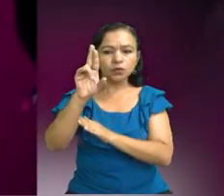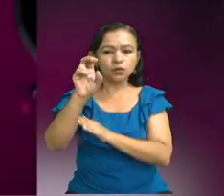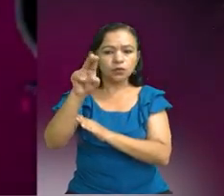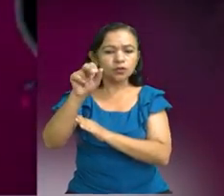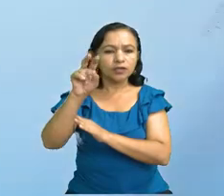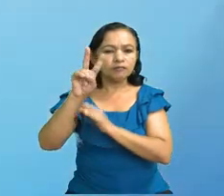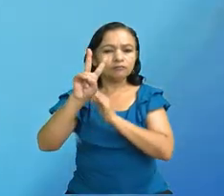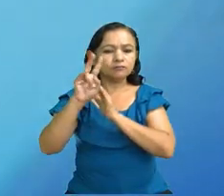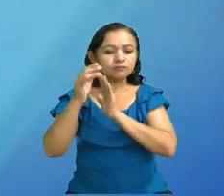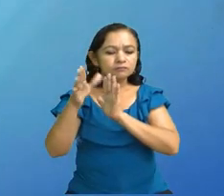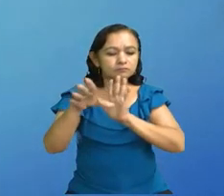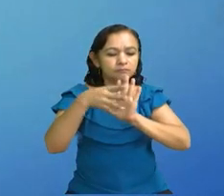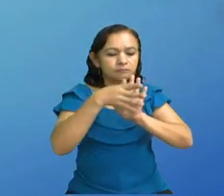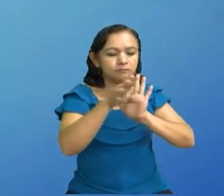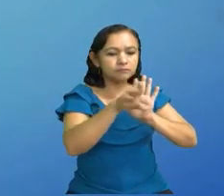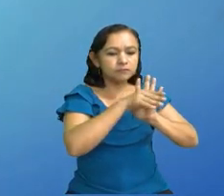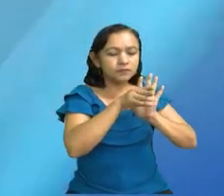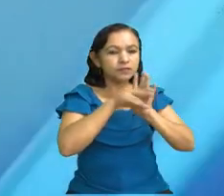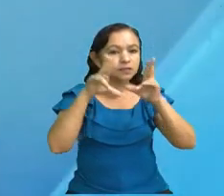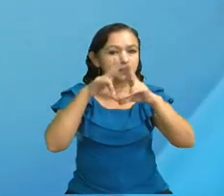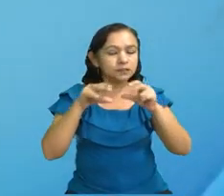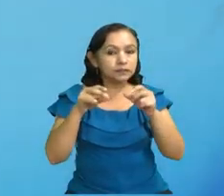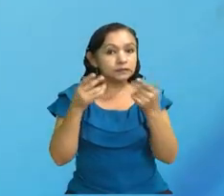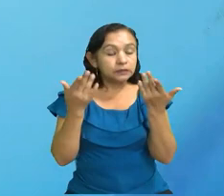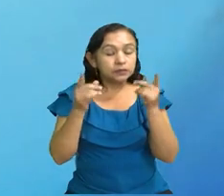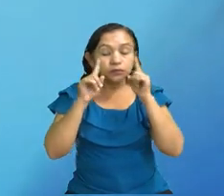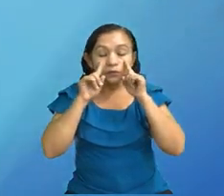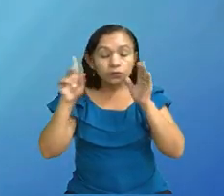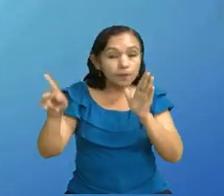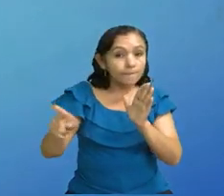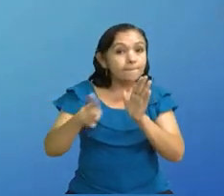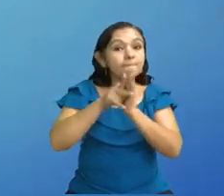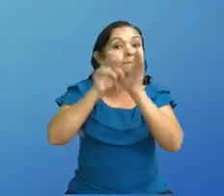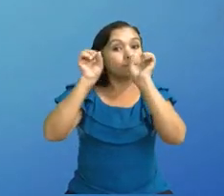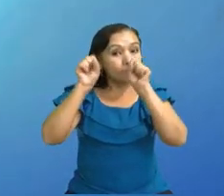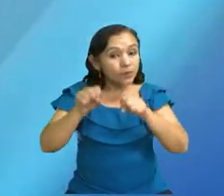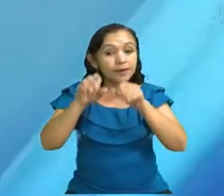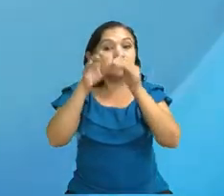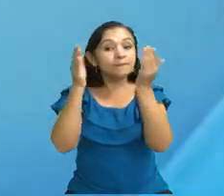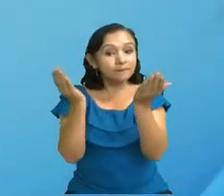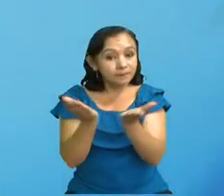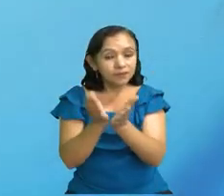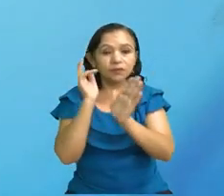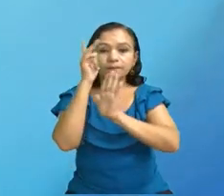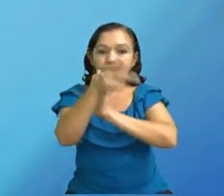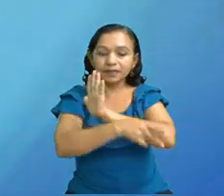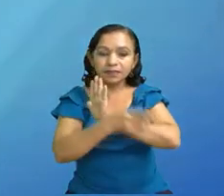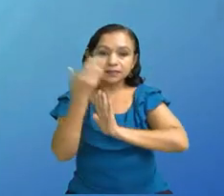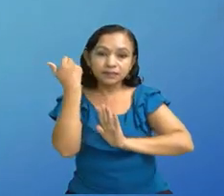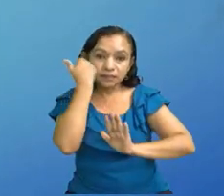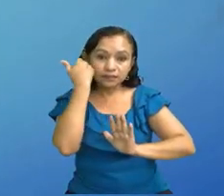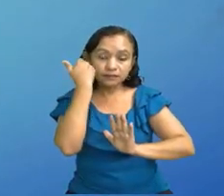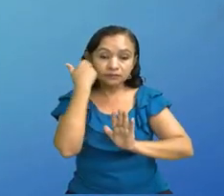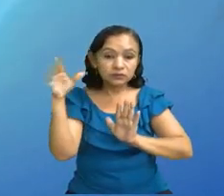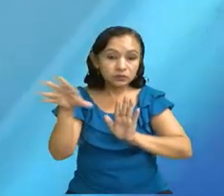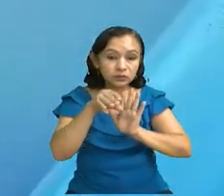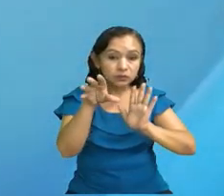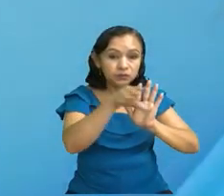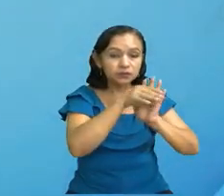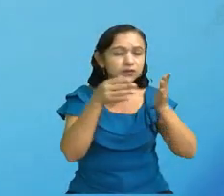país. Porque es una emergencia que puede llegar a ser una emergencia mundial, según